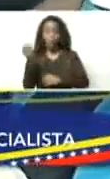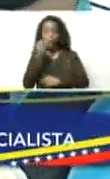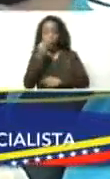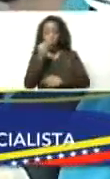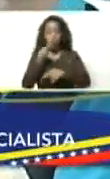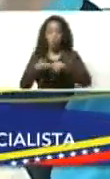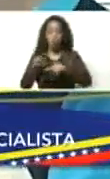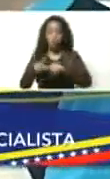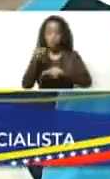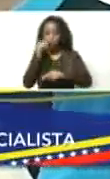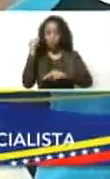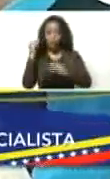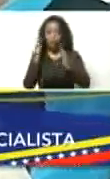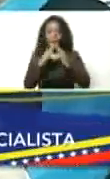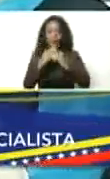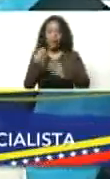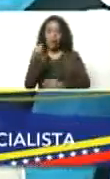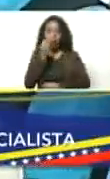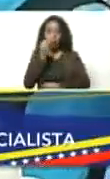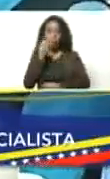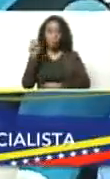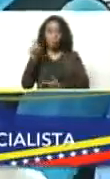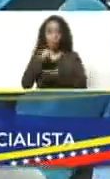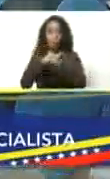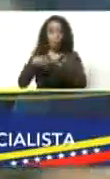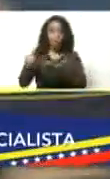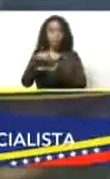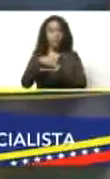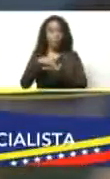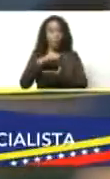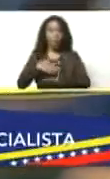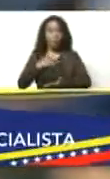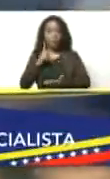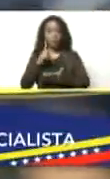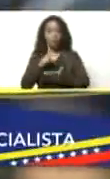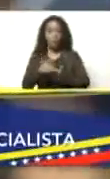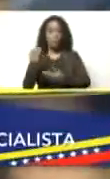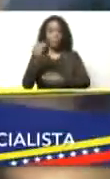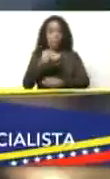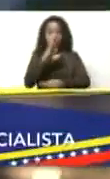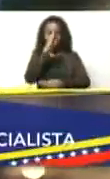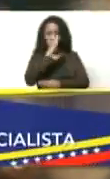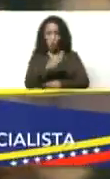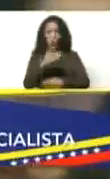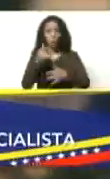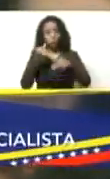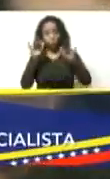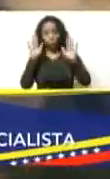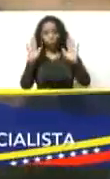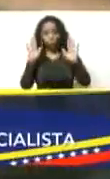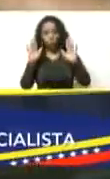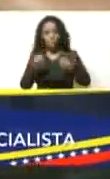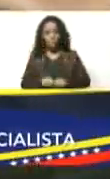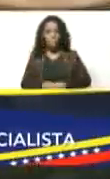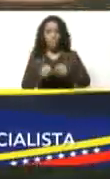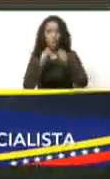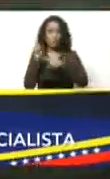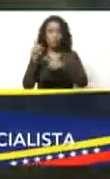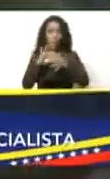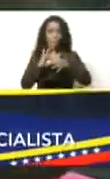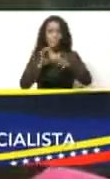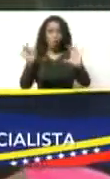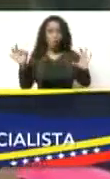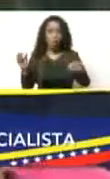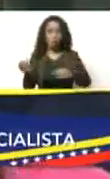alimentación, que a través del punto y círculo ellos pueden llegarle de manera más expedita, bueno, y por supuesto rompiendo esa cadena